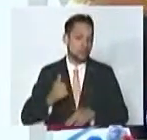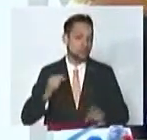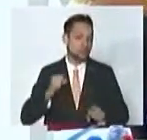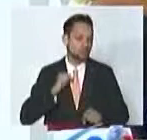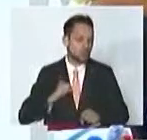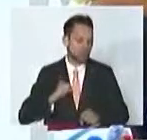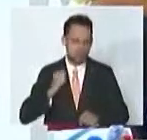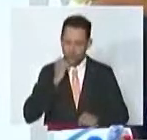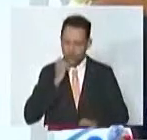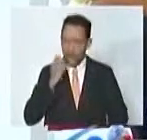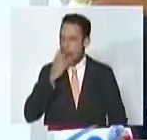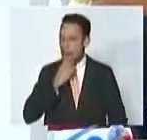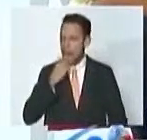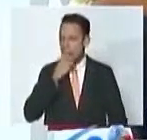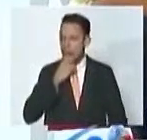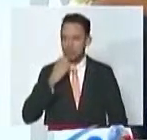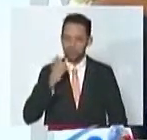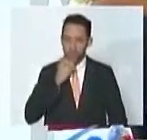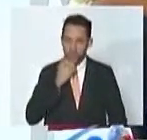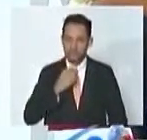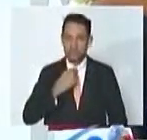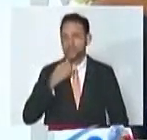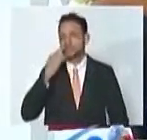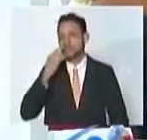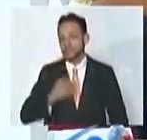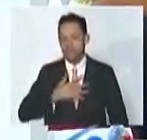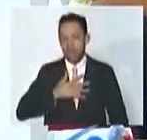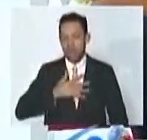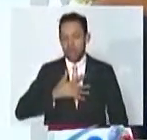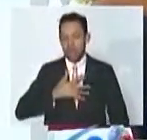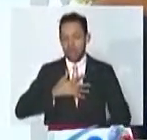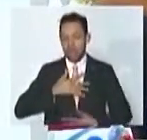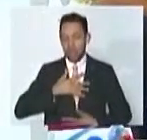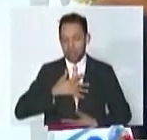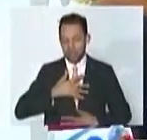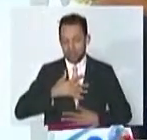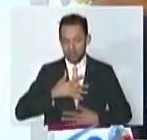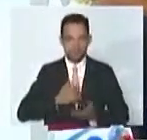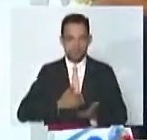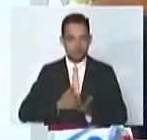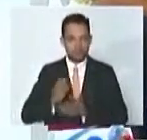tenemos un tejido que de acuerdo a cómo respiremos,